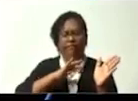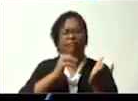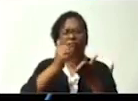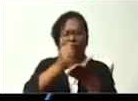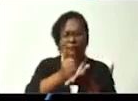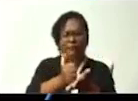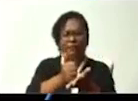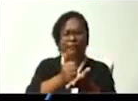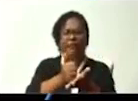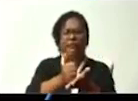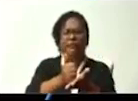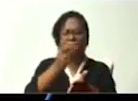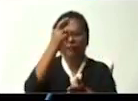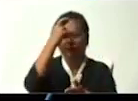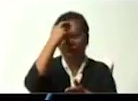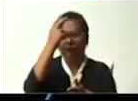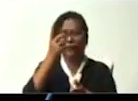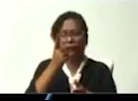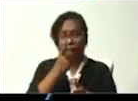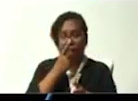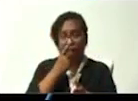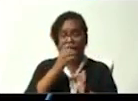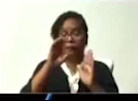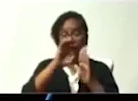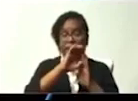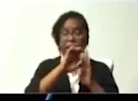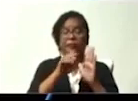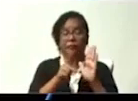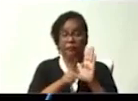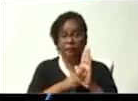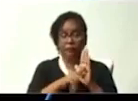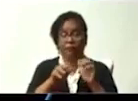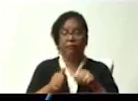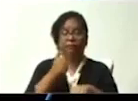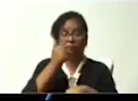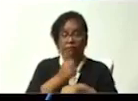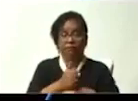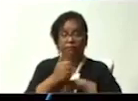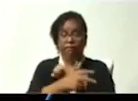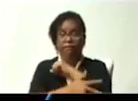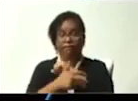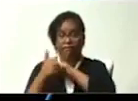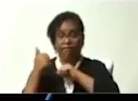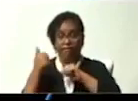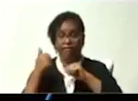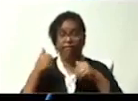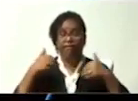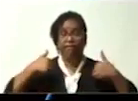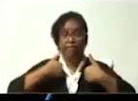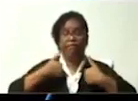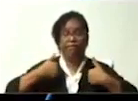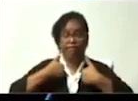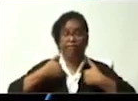robo de ganado y de animales en la República Dominicana. Ahora bien, la sanción tipificada